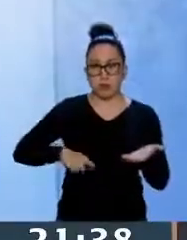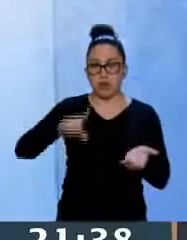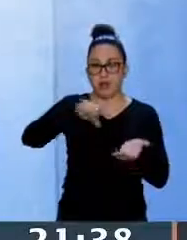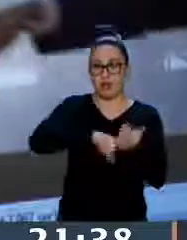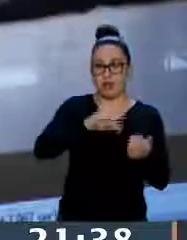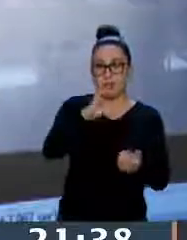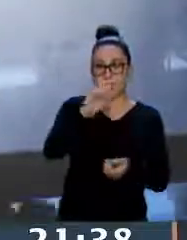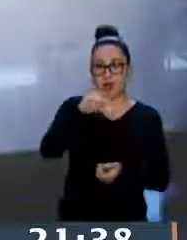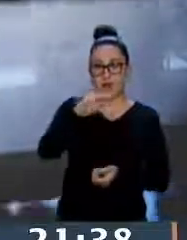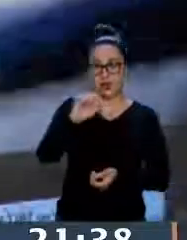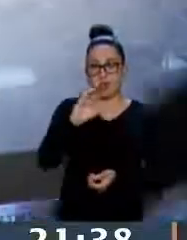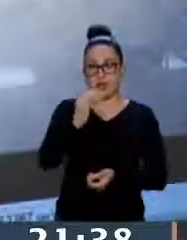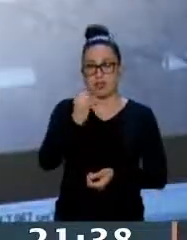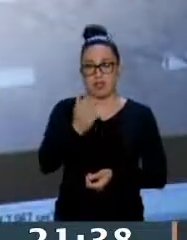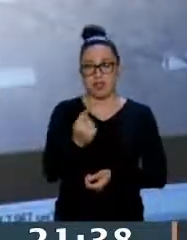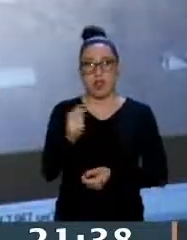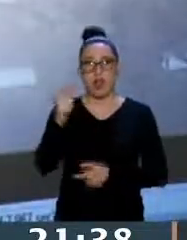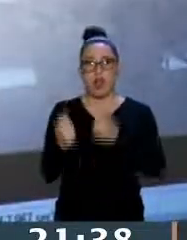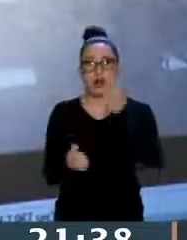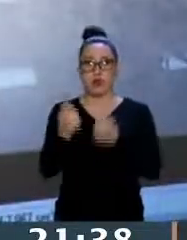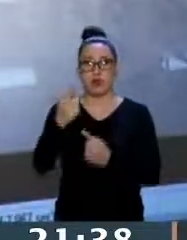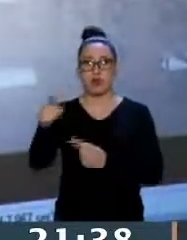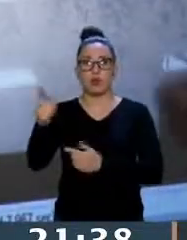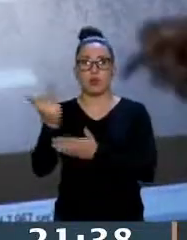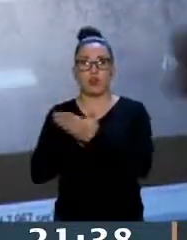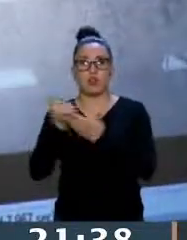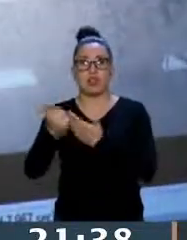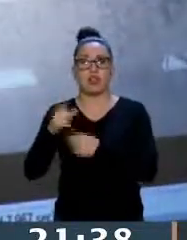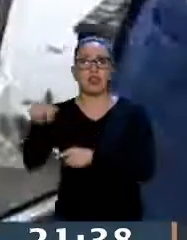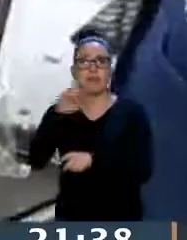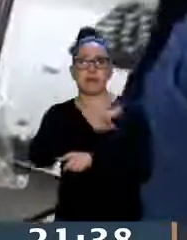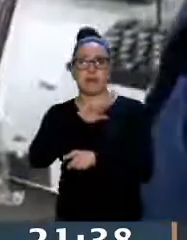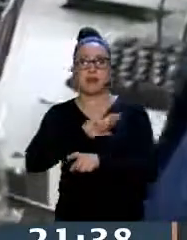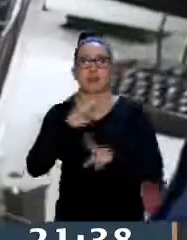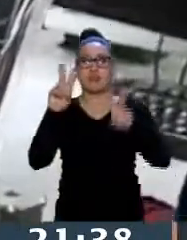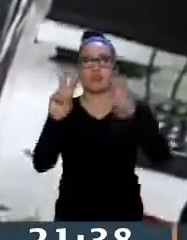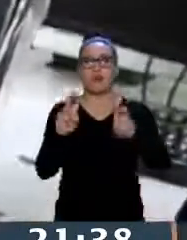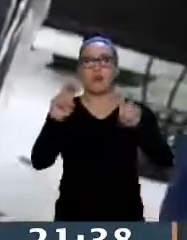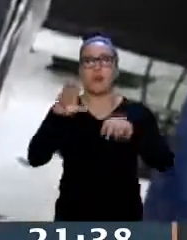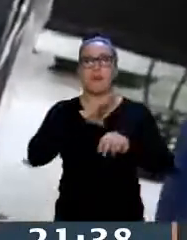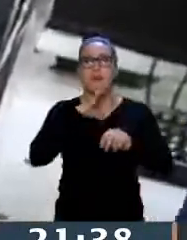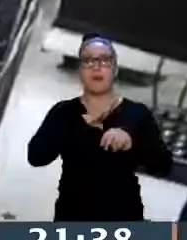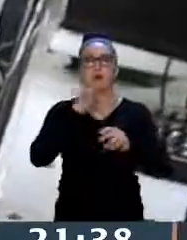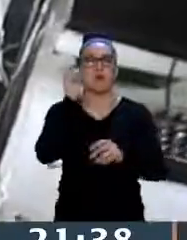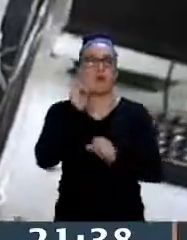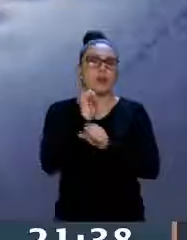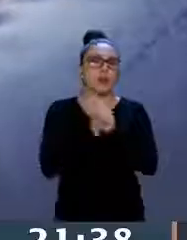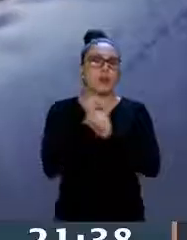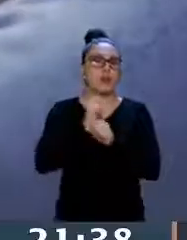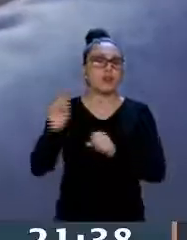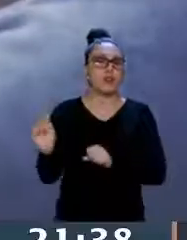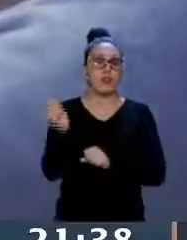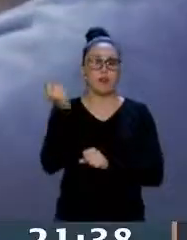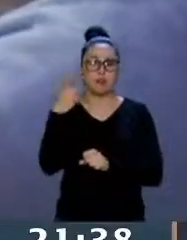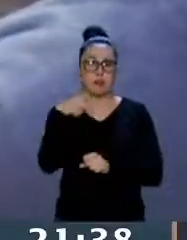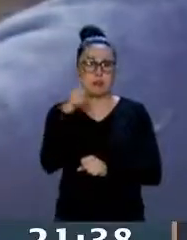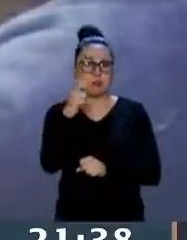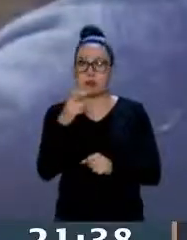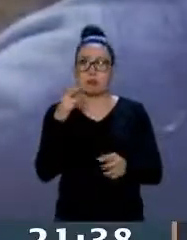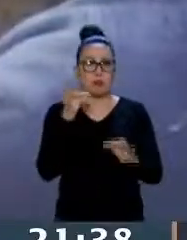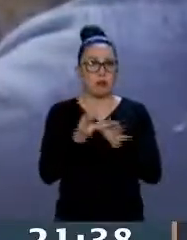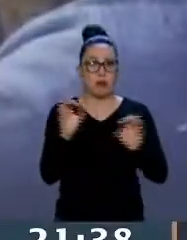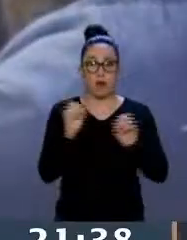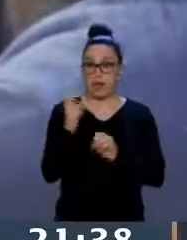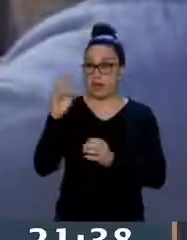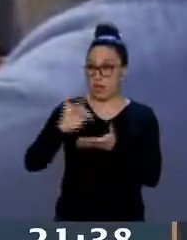conacyt proyectos privados que simularon investigación y desarrollo tecnológico con la nueva ley esto dejará de